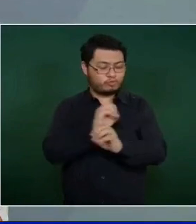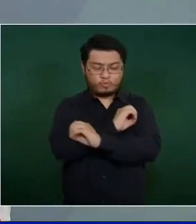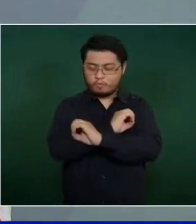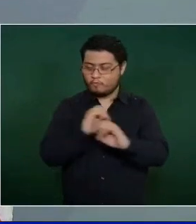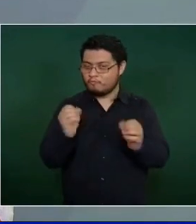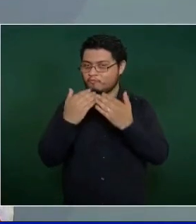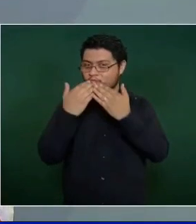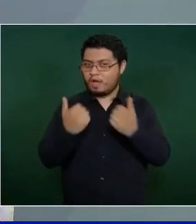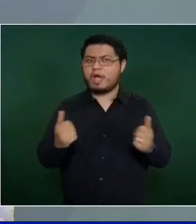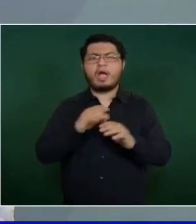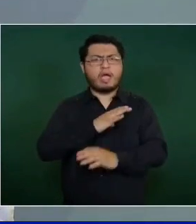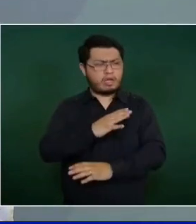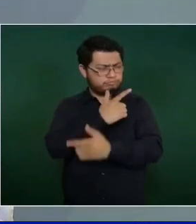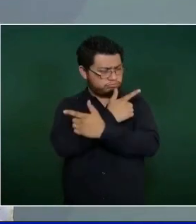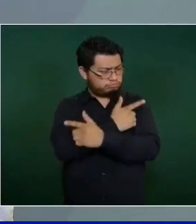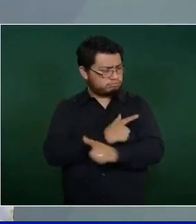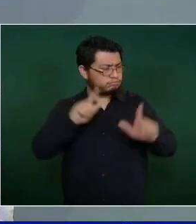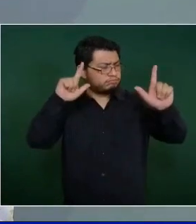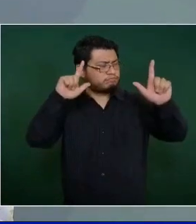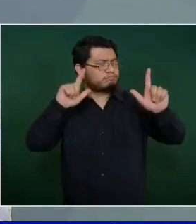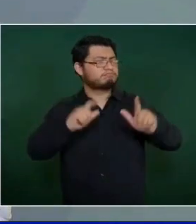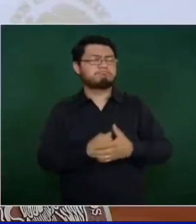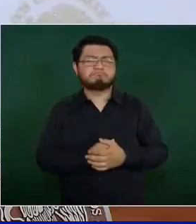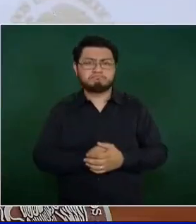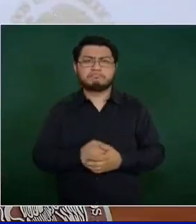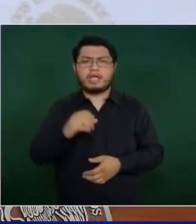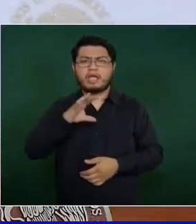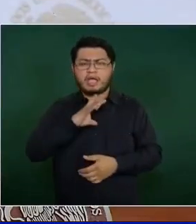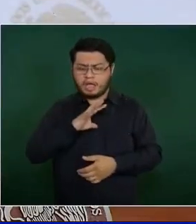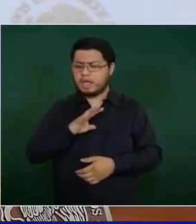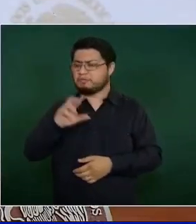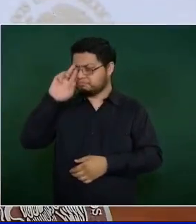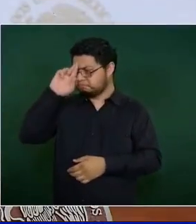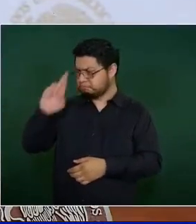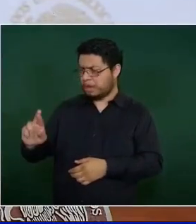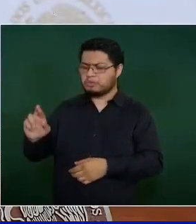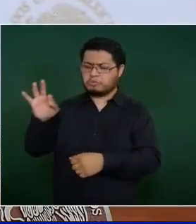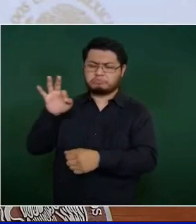hay libertades, hay democracia,